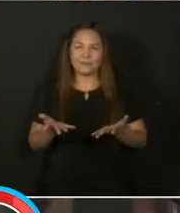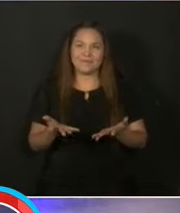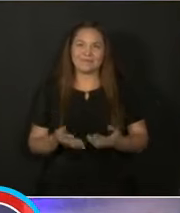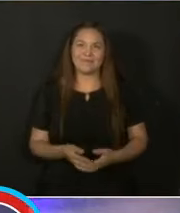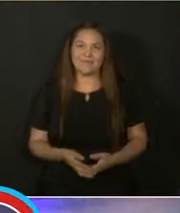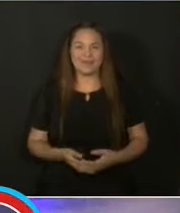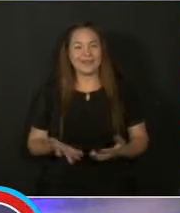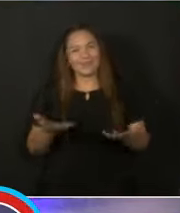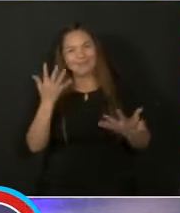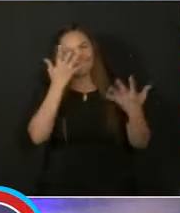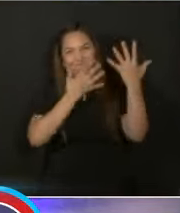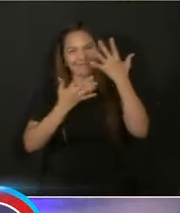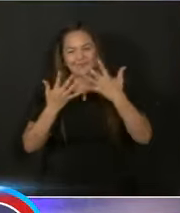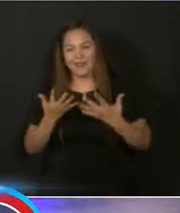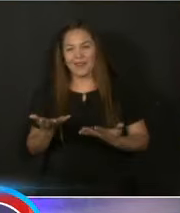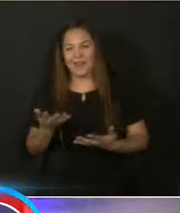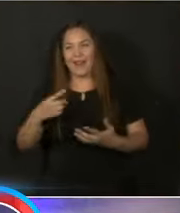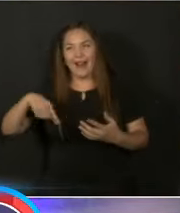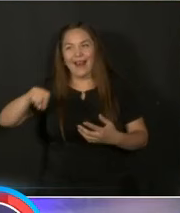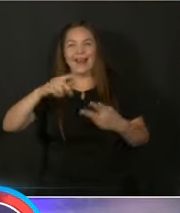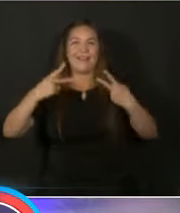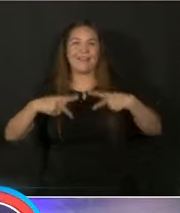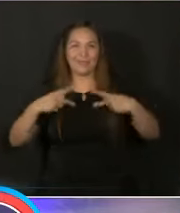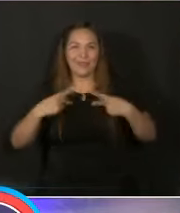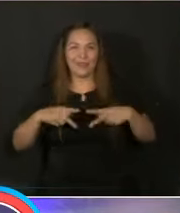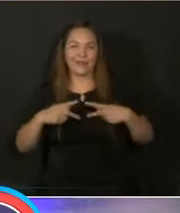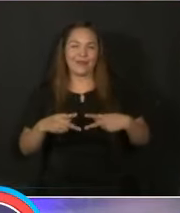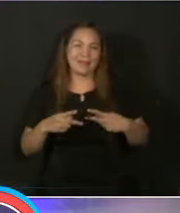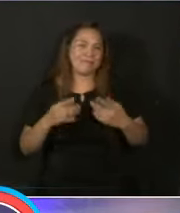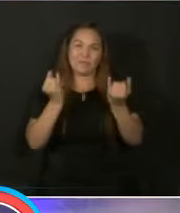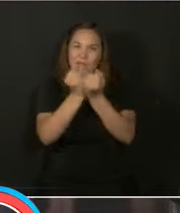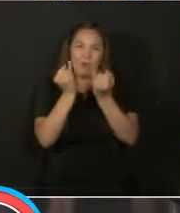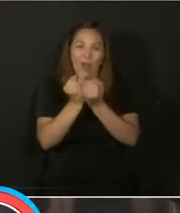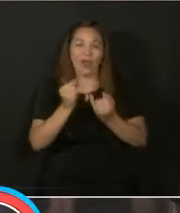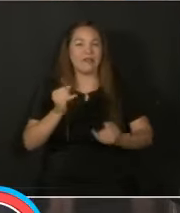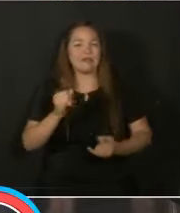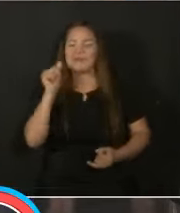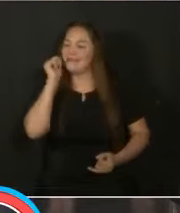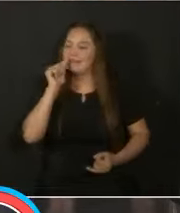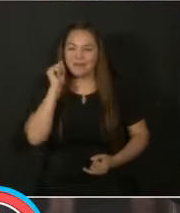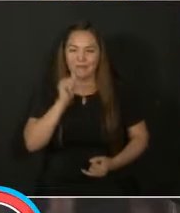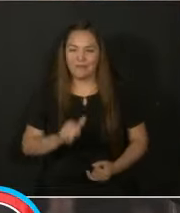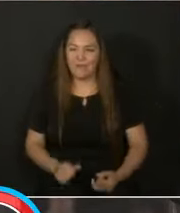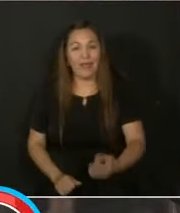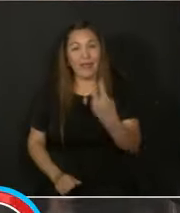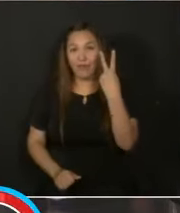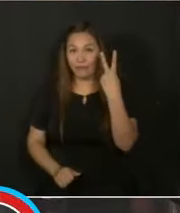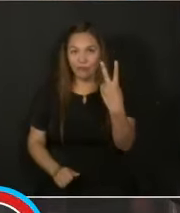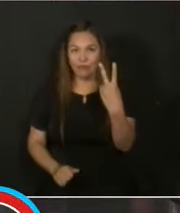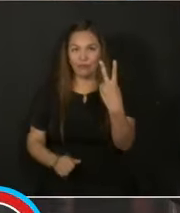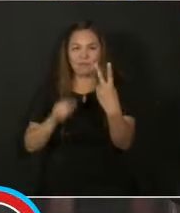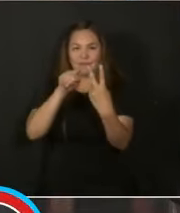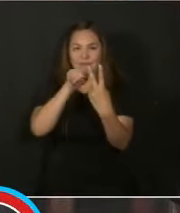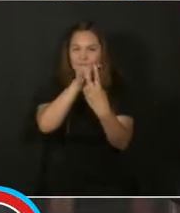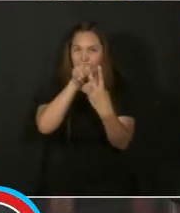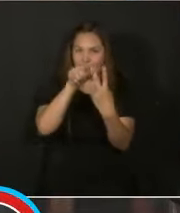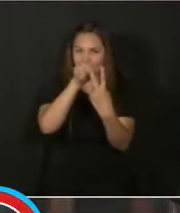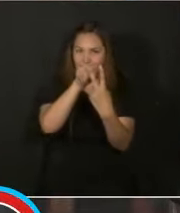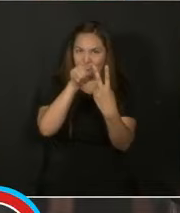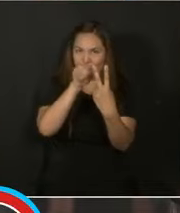que siempre cuando tienes una dupla va a pasar yo deseaba que ramón ayala creciera ante él iba a tener